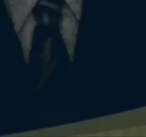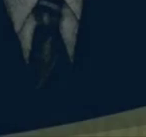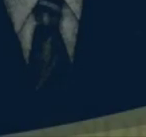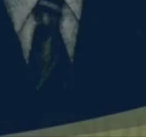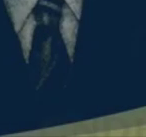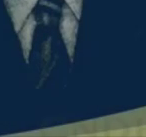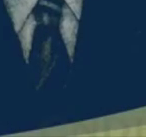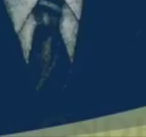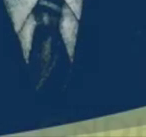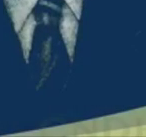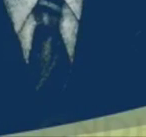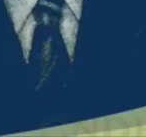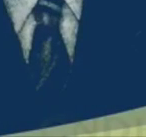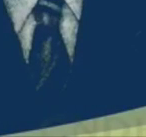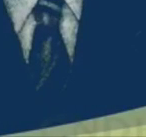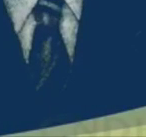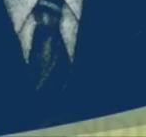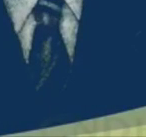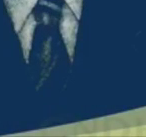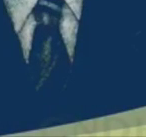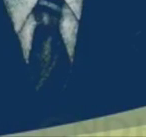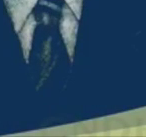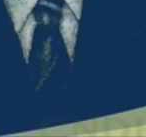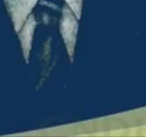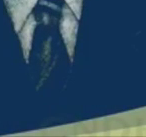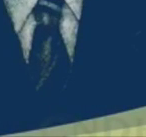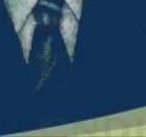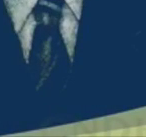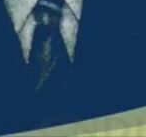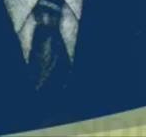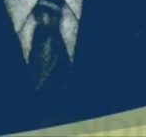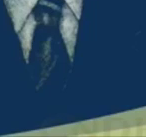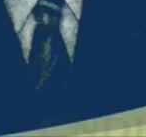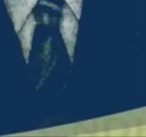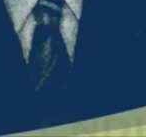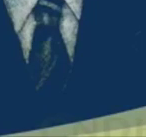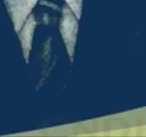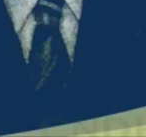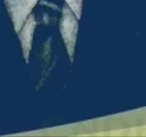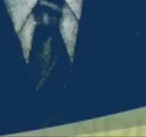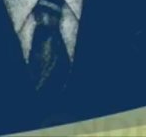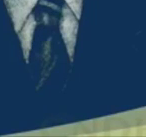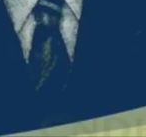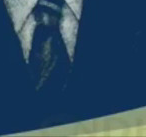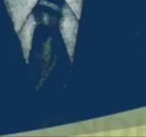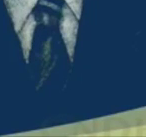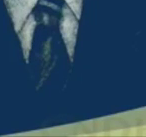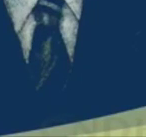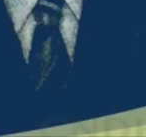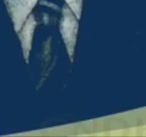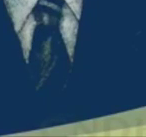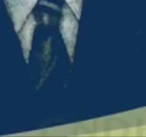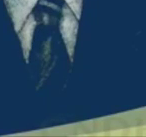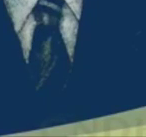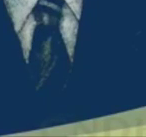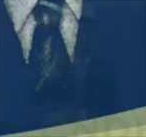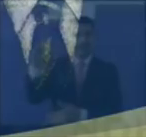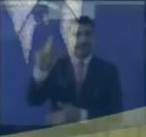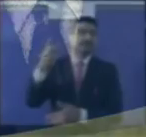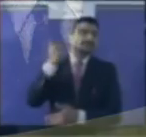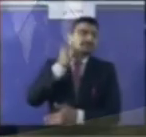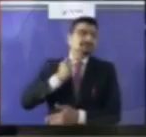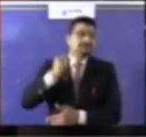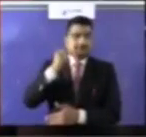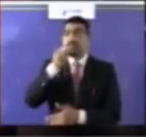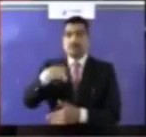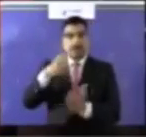A continuación, hace uso de la voz el maestro Bernardo Rosendo, destacado artista guerrerense y autor del retrato